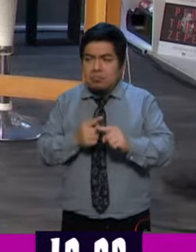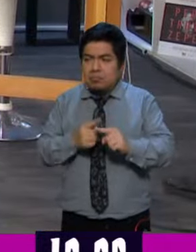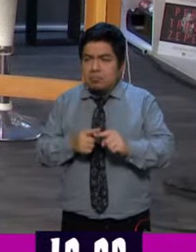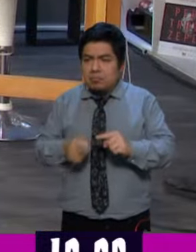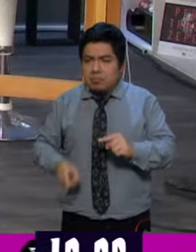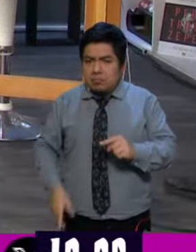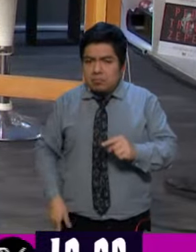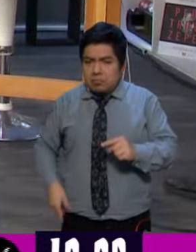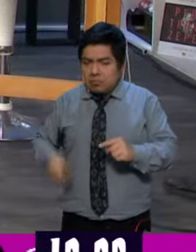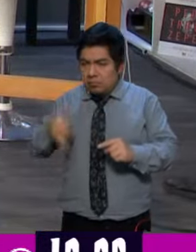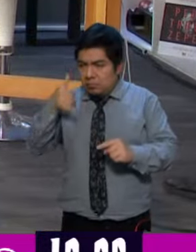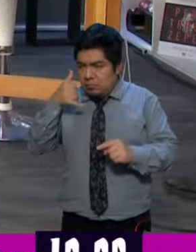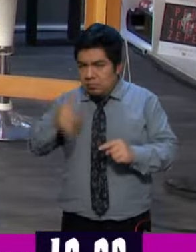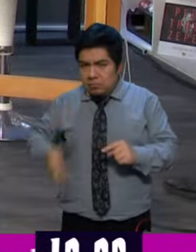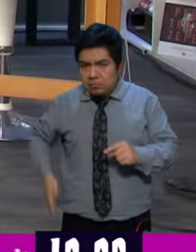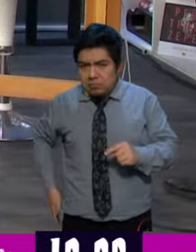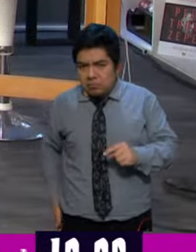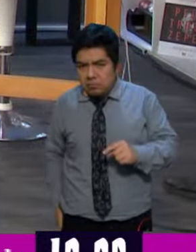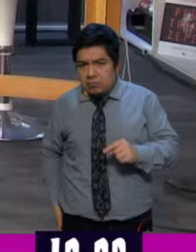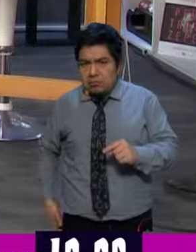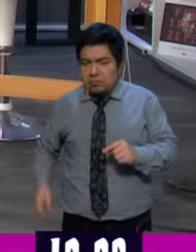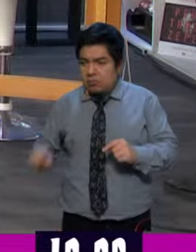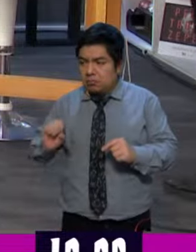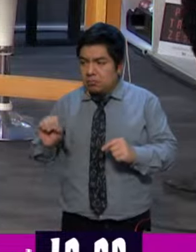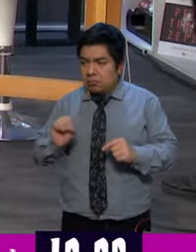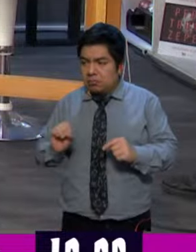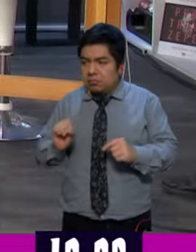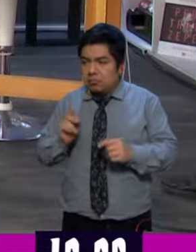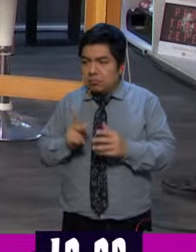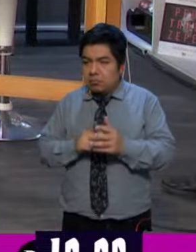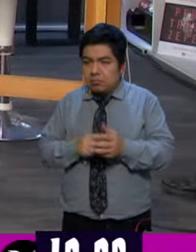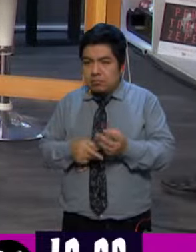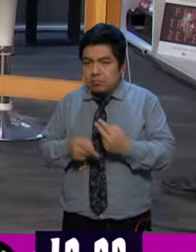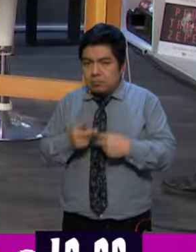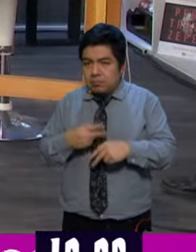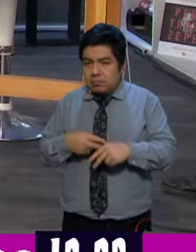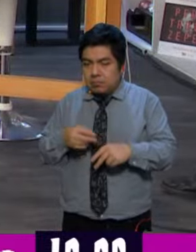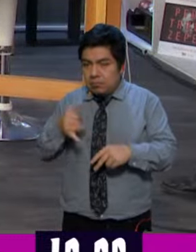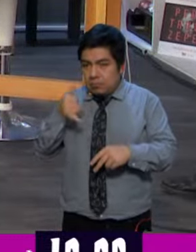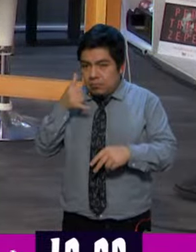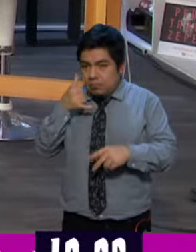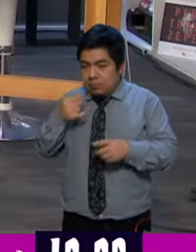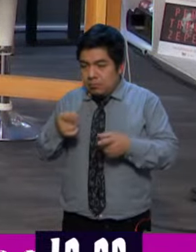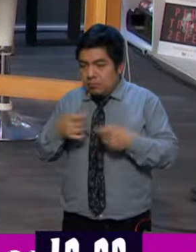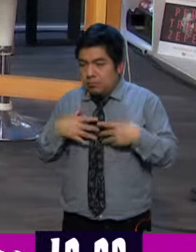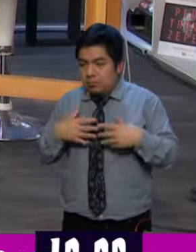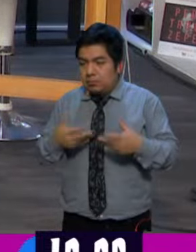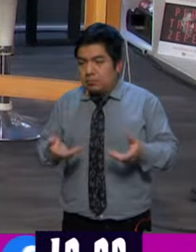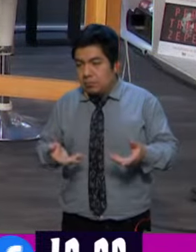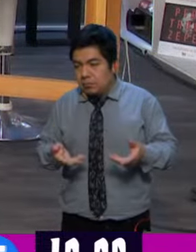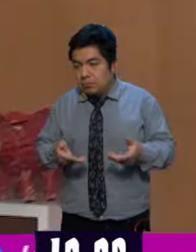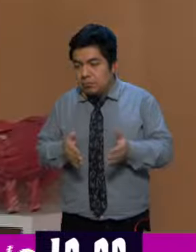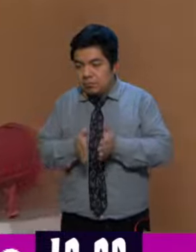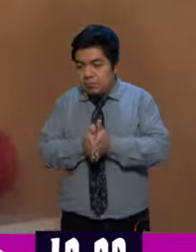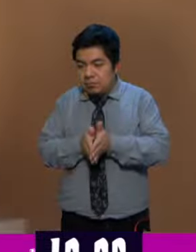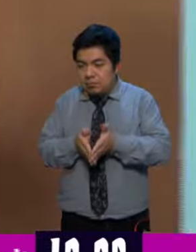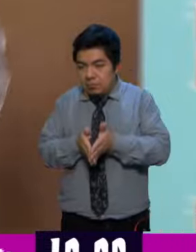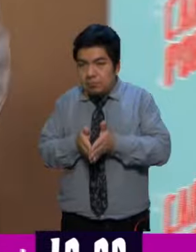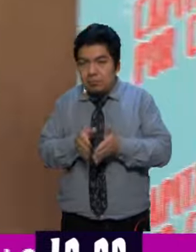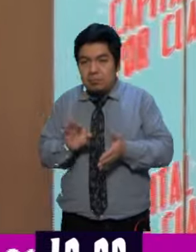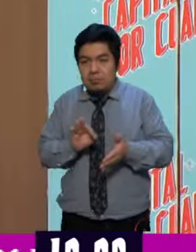La cartera, ¿tú se lo quitaste? No, de Vargas, ¿dónde quedó? Le dijiste, dame tu celular. Mira, te regalo este. Por allá, papá. A